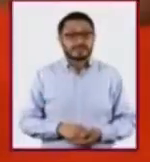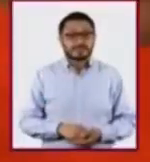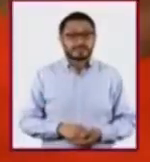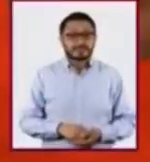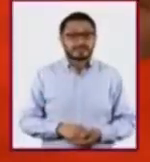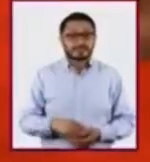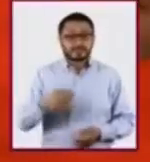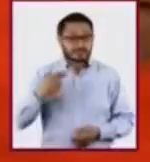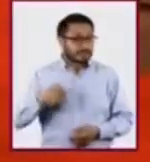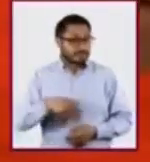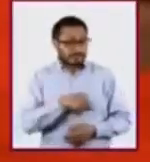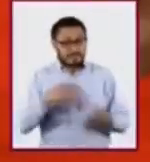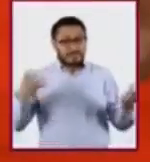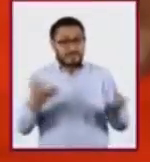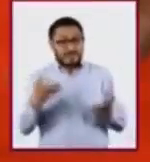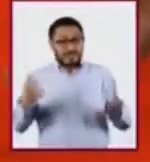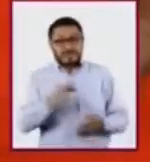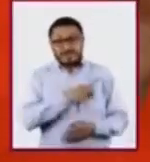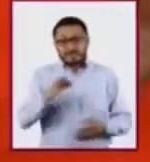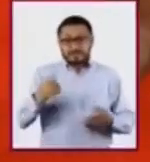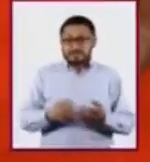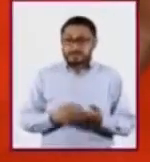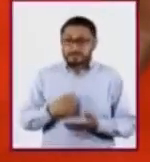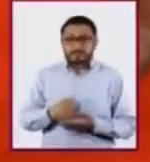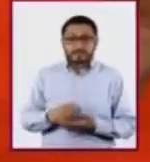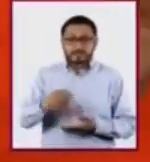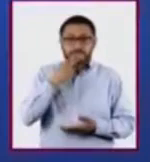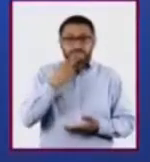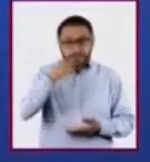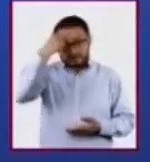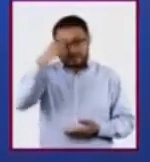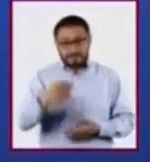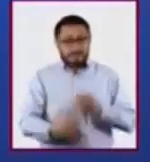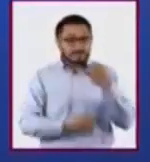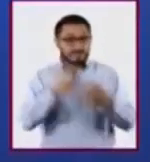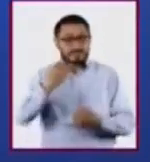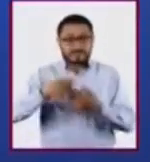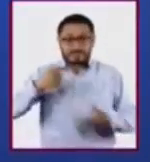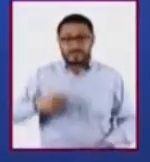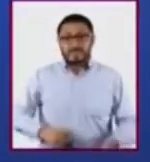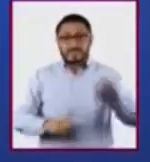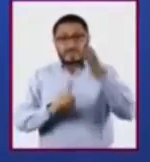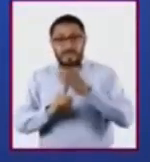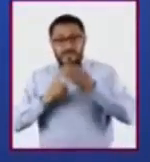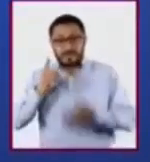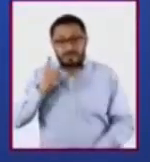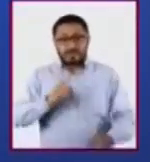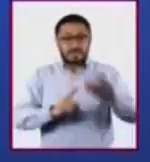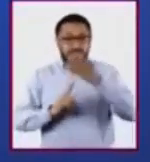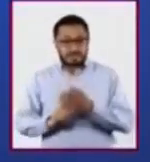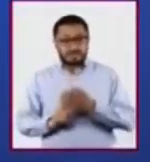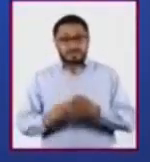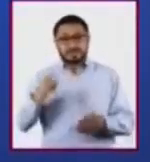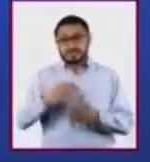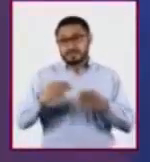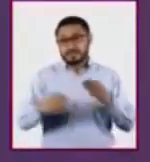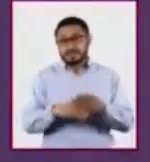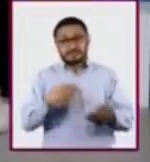realizado por nosotros mismos y que nos puede servir para realizar nuestro juego de balero con material reciclado.